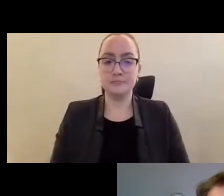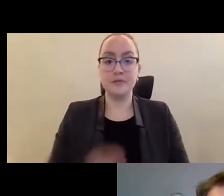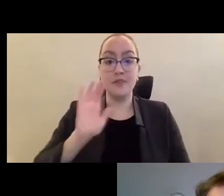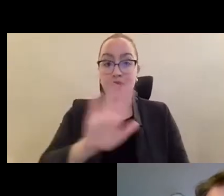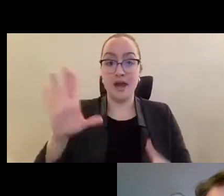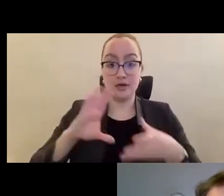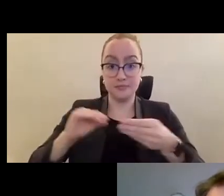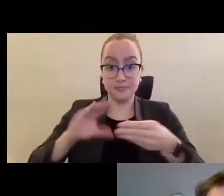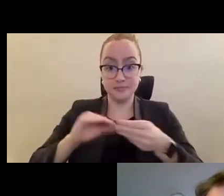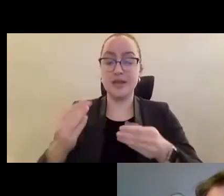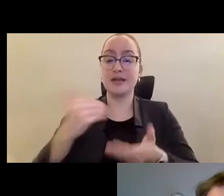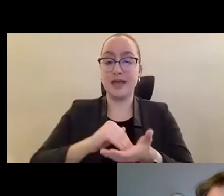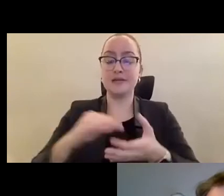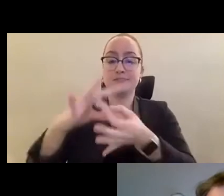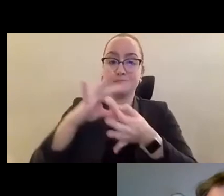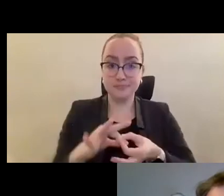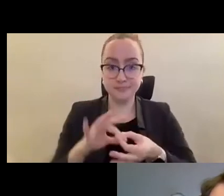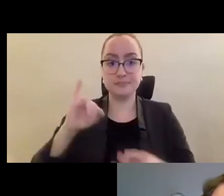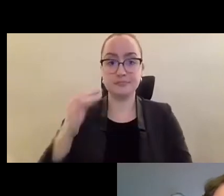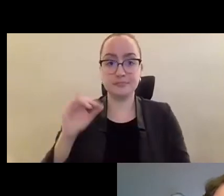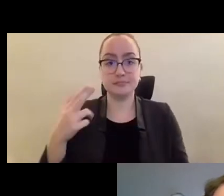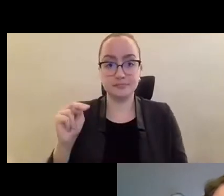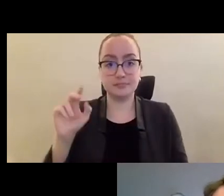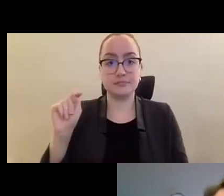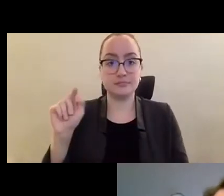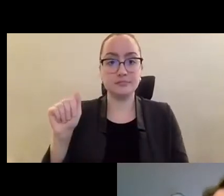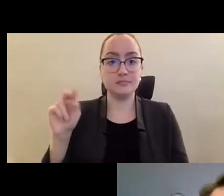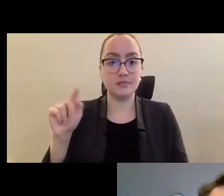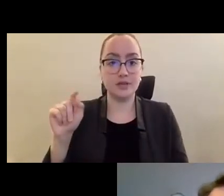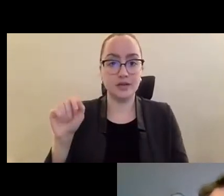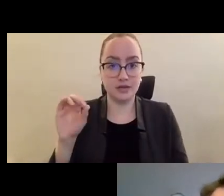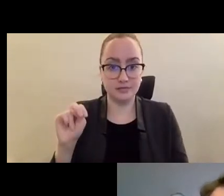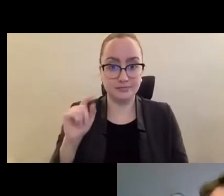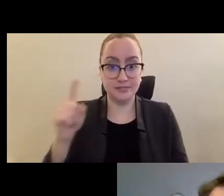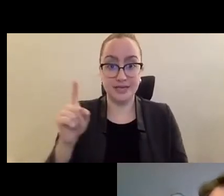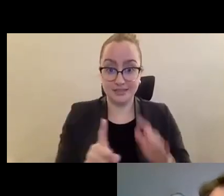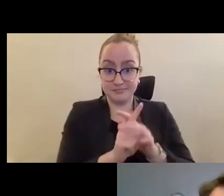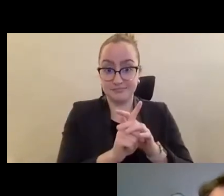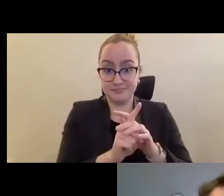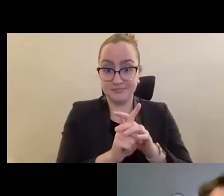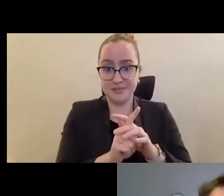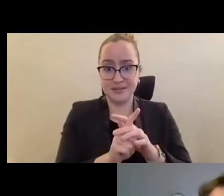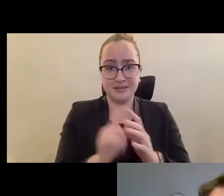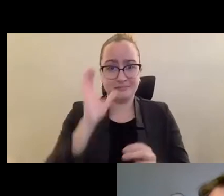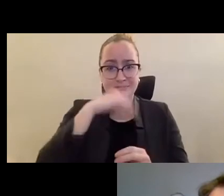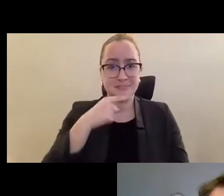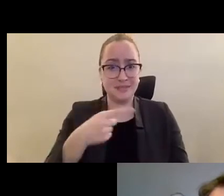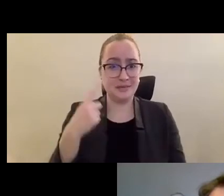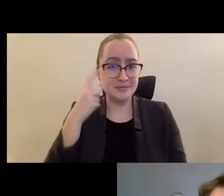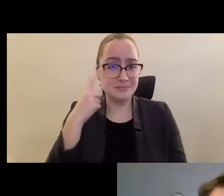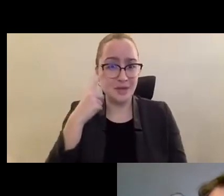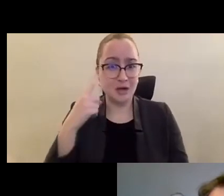en promover esta retórica tan violenta contra inmigrantes. Y esta persona